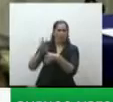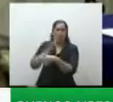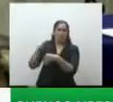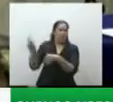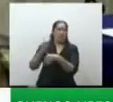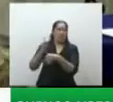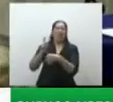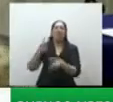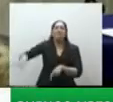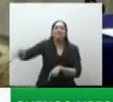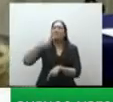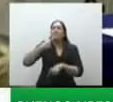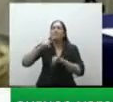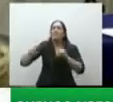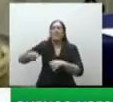advierten